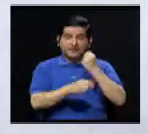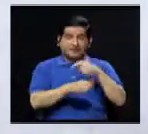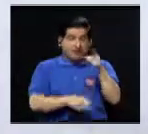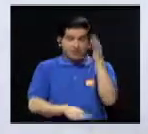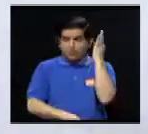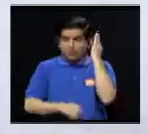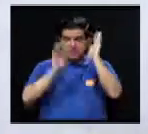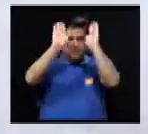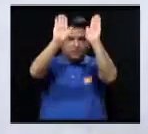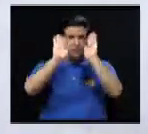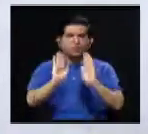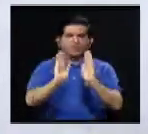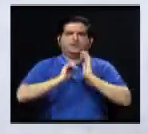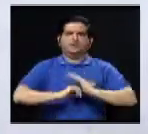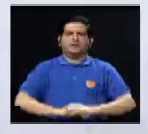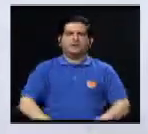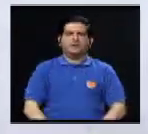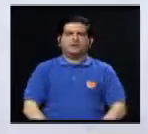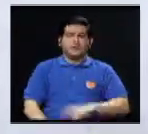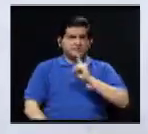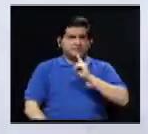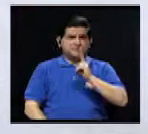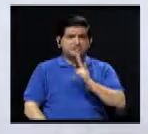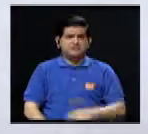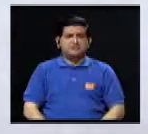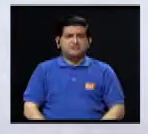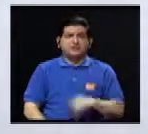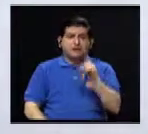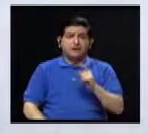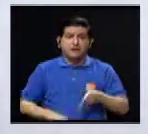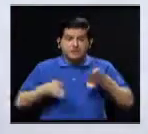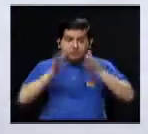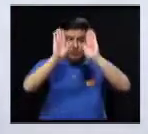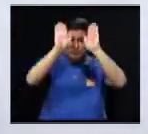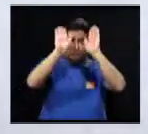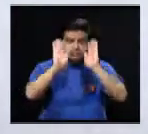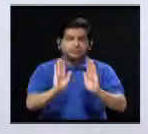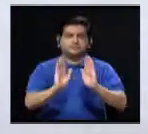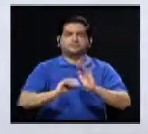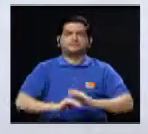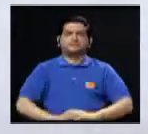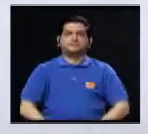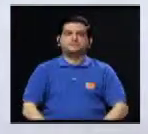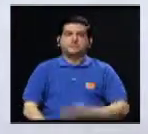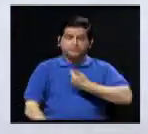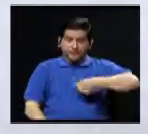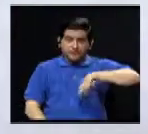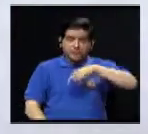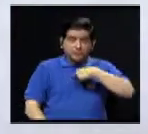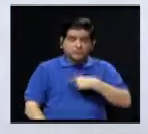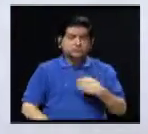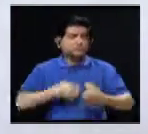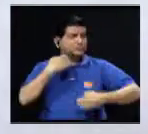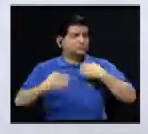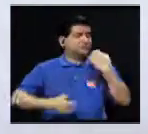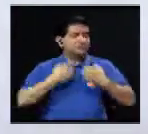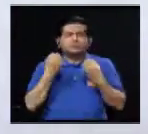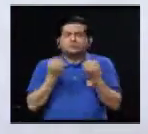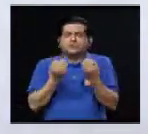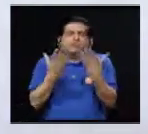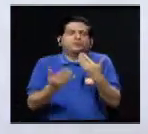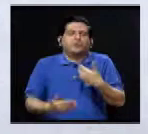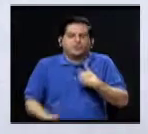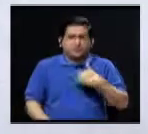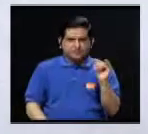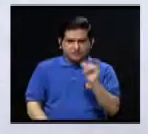estas mujeres maravillosas ha sido realmente todo un camino maravilloso, de muchas emociones